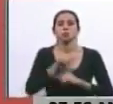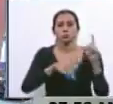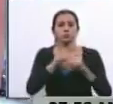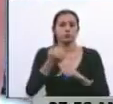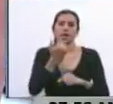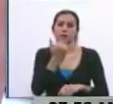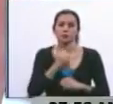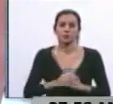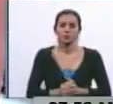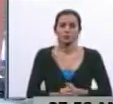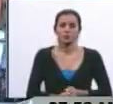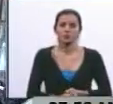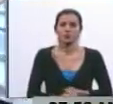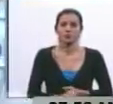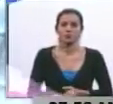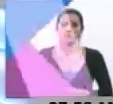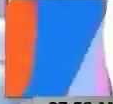venimos.